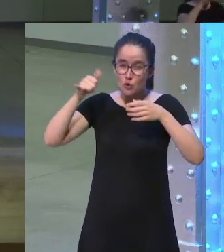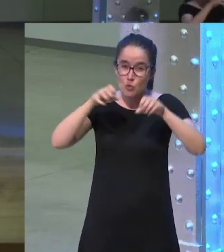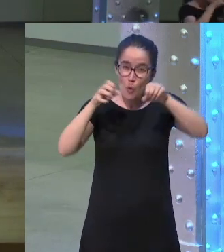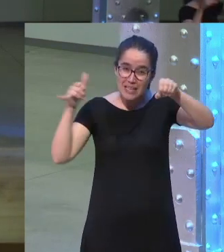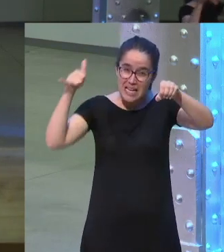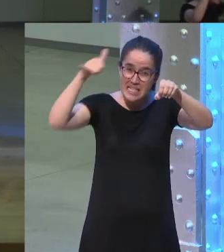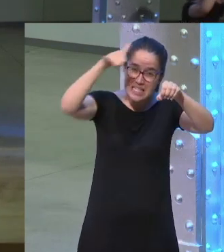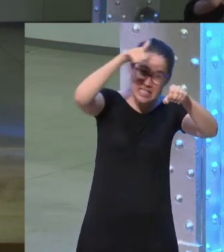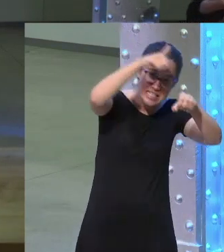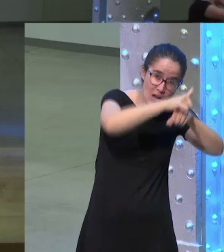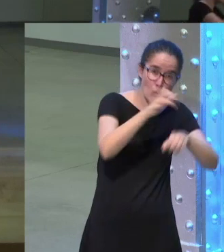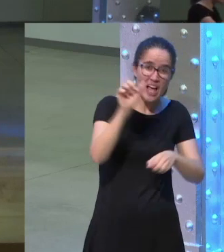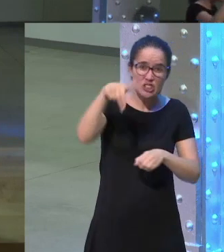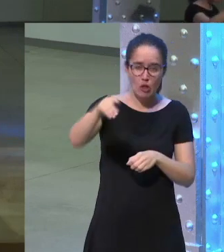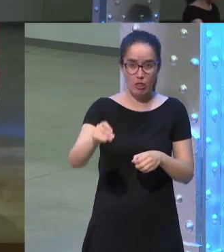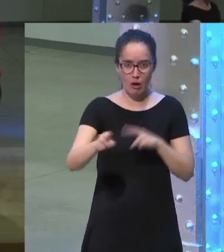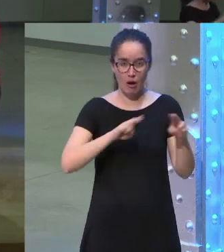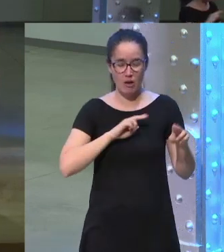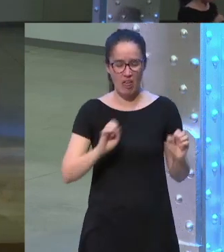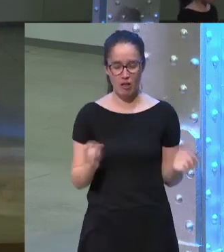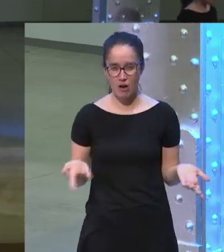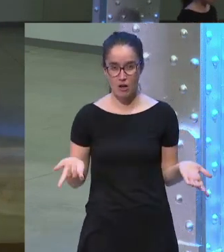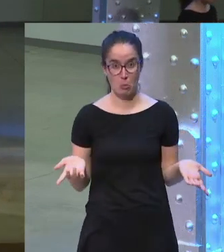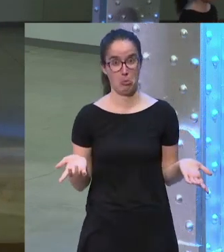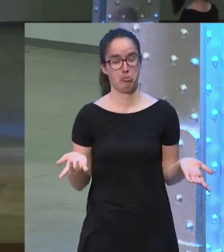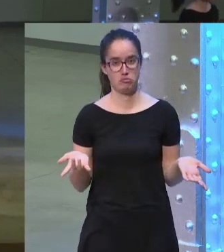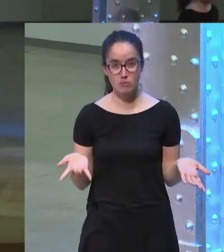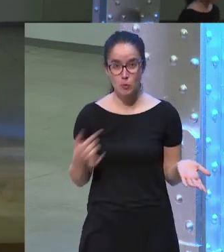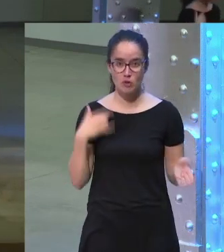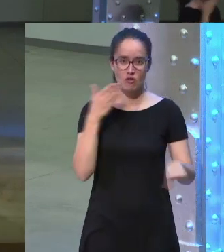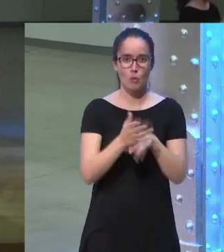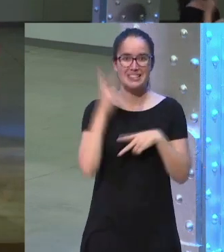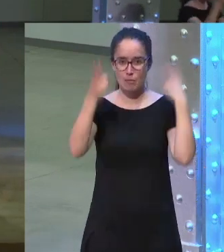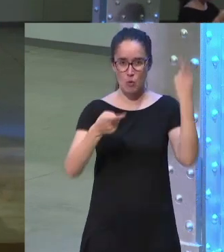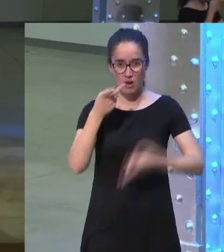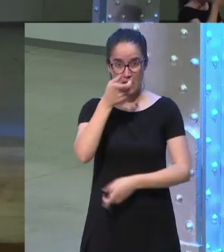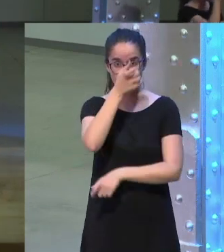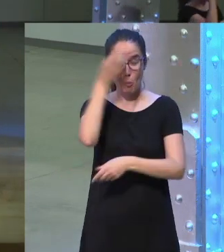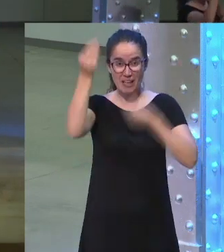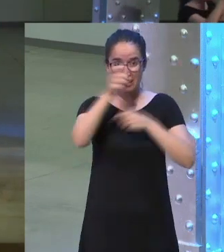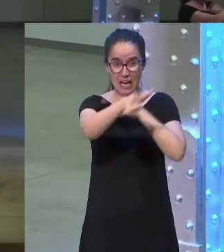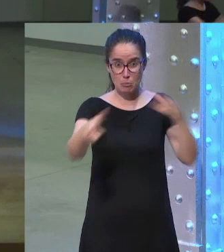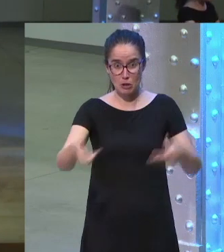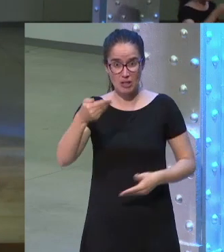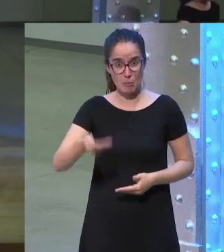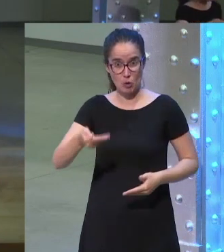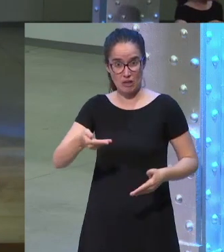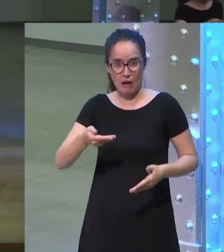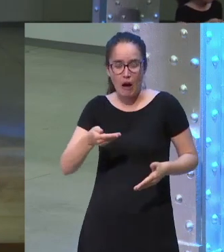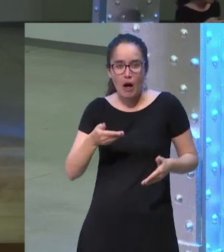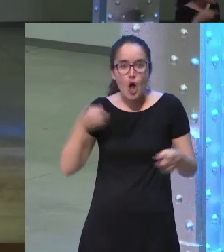cometa y nadie me estaba contestando. Eso es el espejismo de la mayoría, creerte que cuando vas a la peluquería a la gente le importa la misión